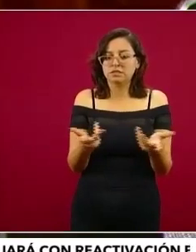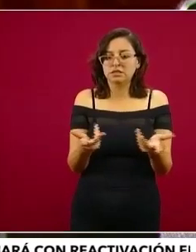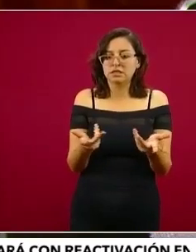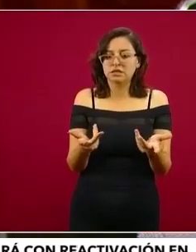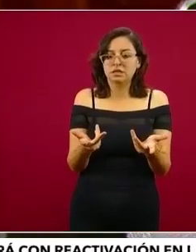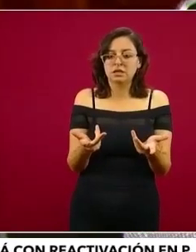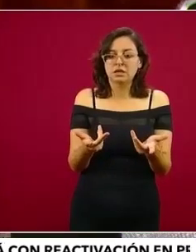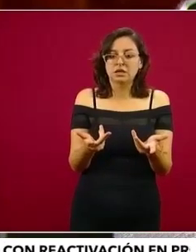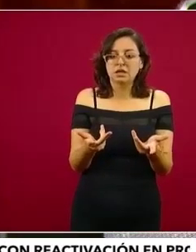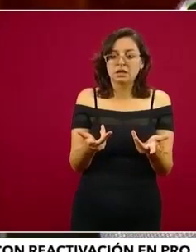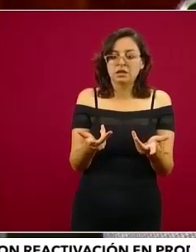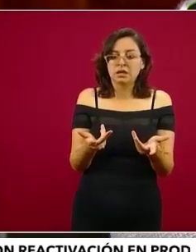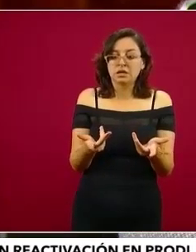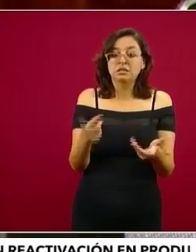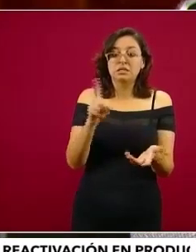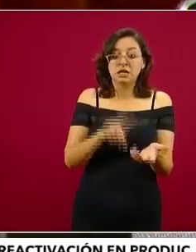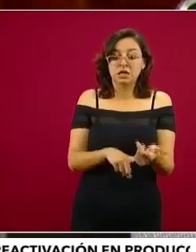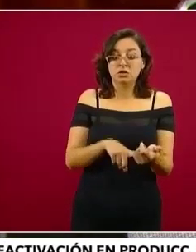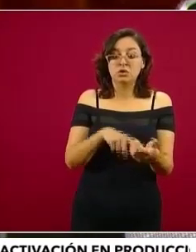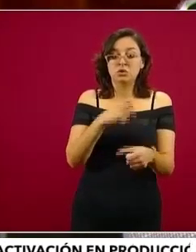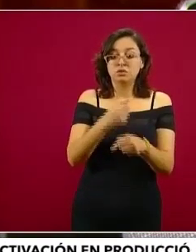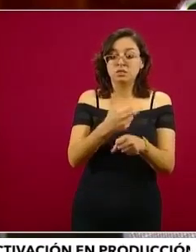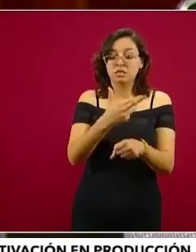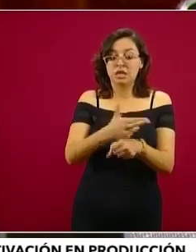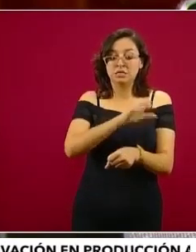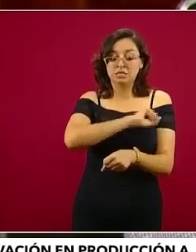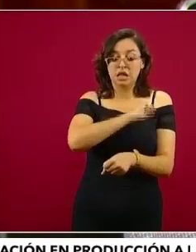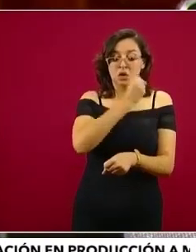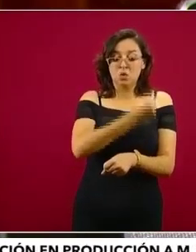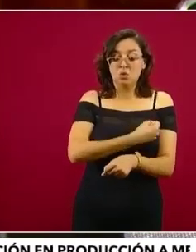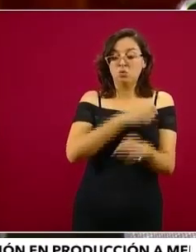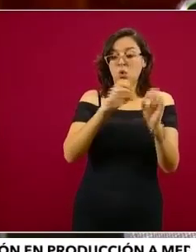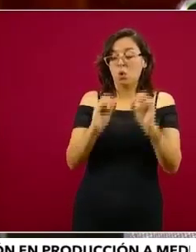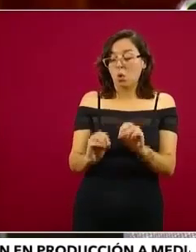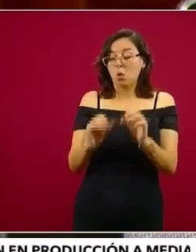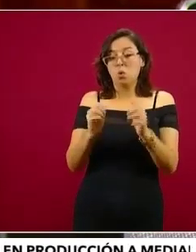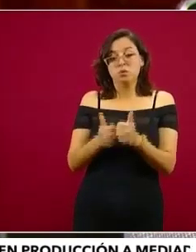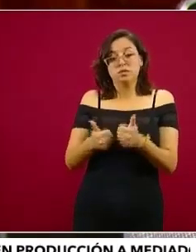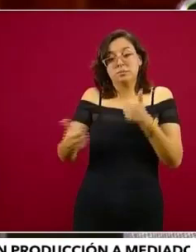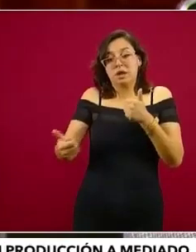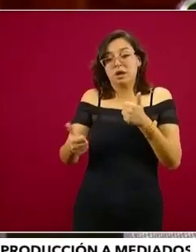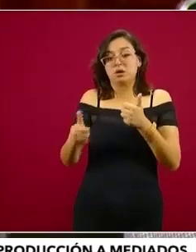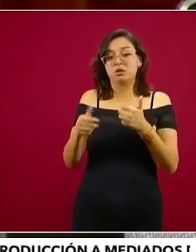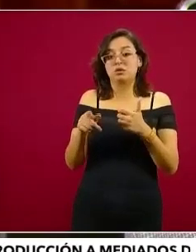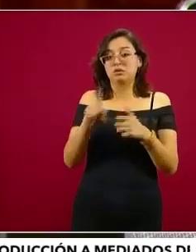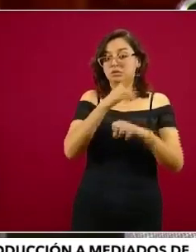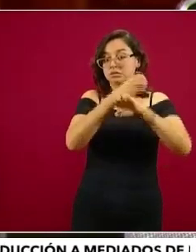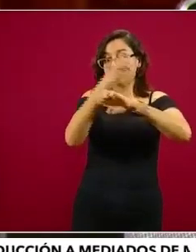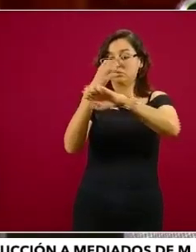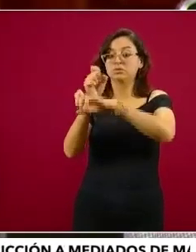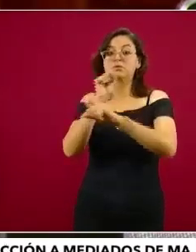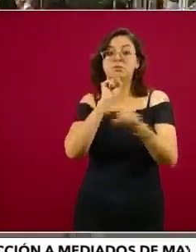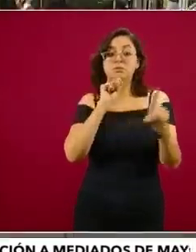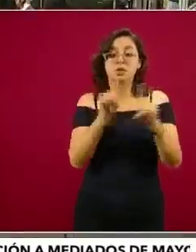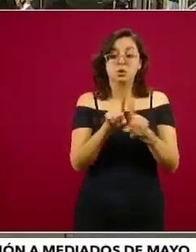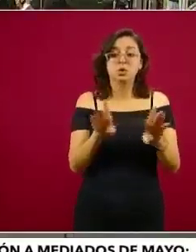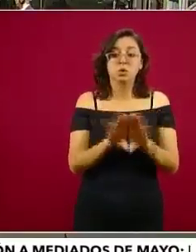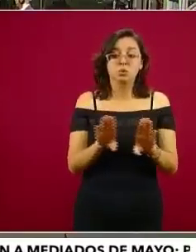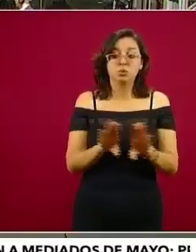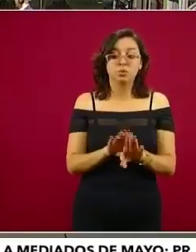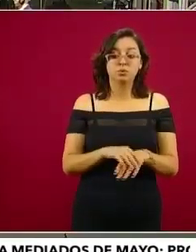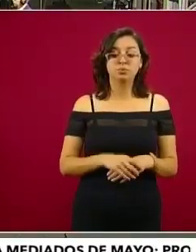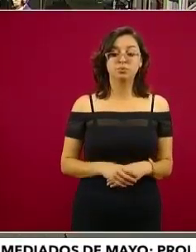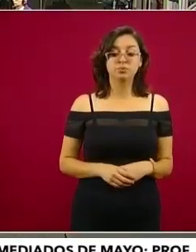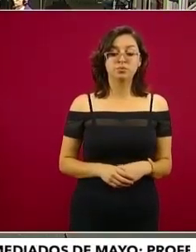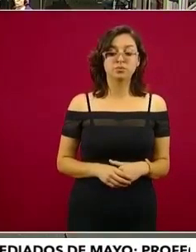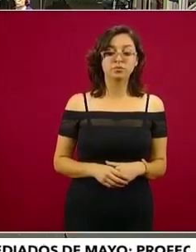será pues dirigido desde la Secretaría de Salud, o habrá algún tipo de independencia o toma de decisiones de los estados también. Muchas gracias, Pablo. Creo que son